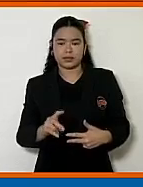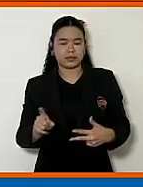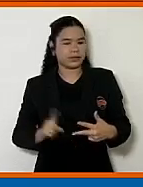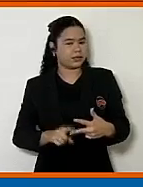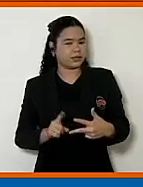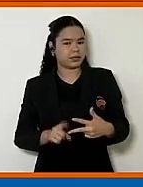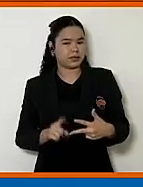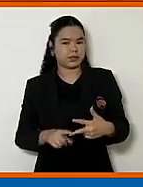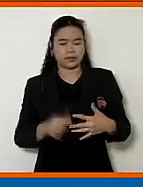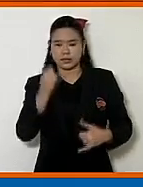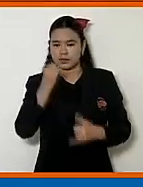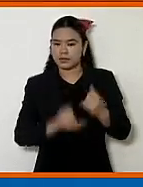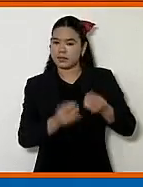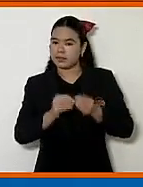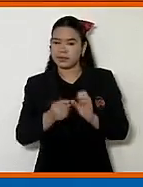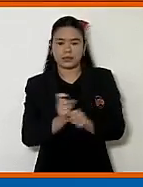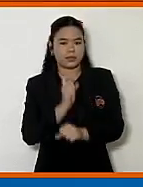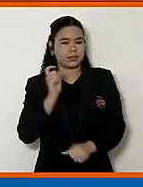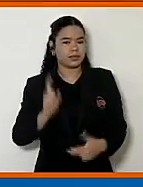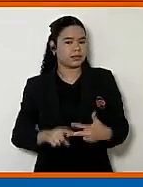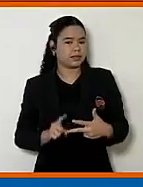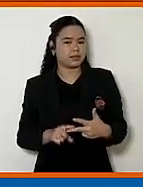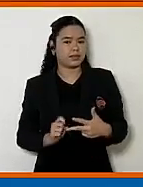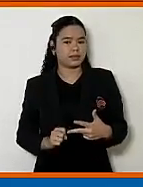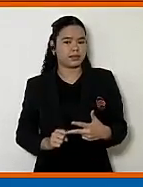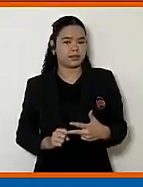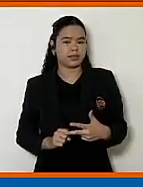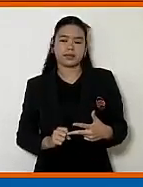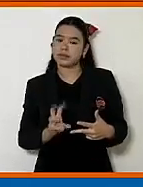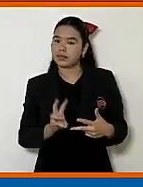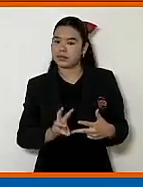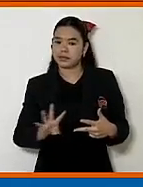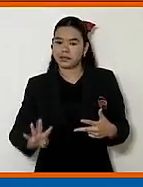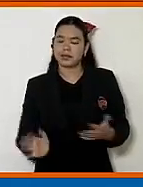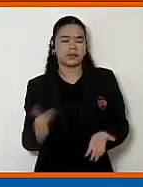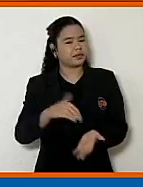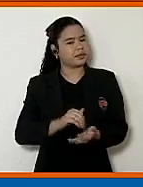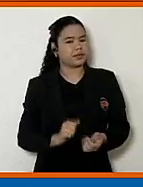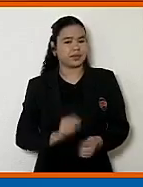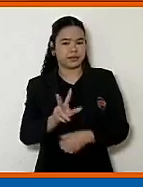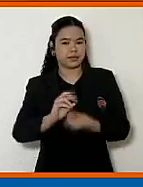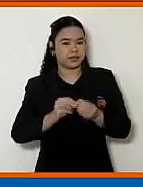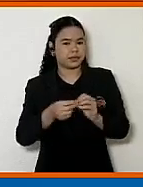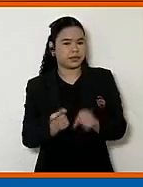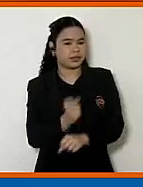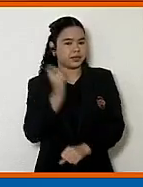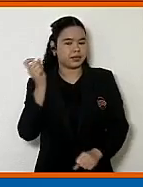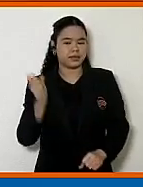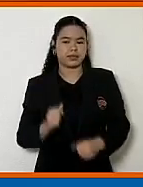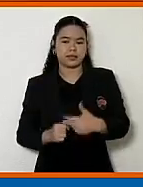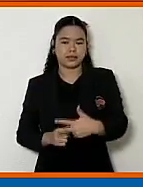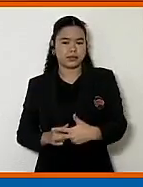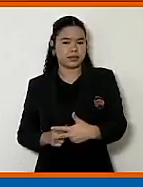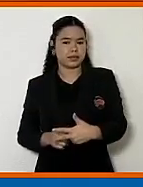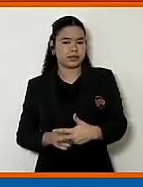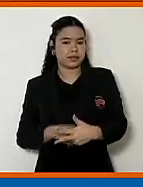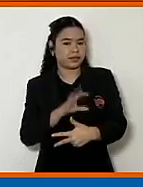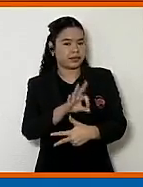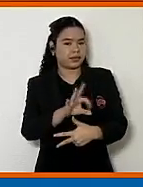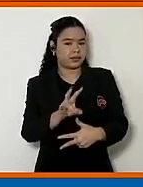y último número ganador Este es el 64 Con gusto te repito tus tres números ganadores